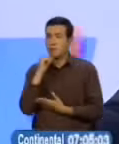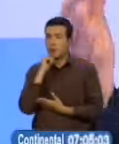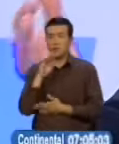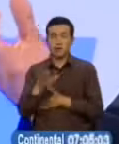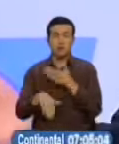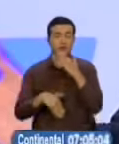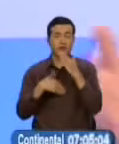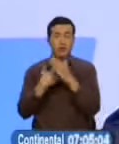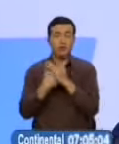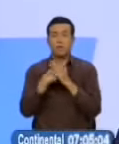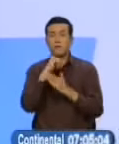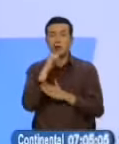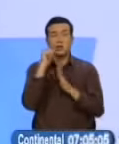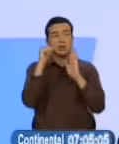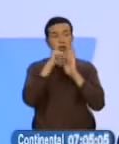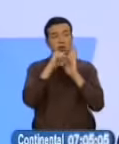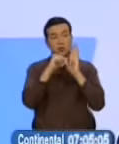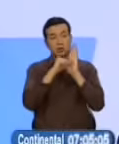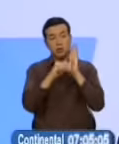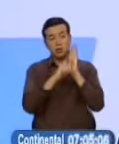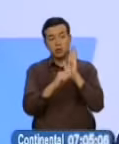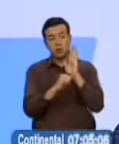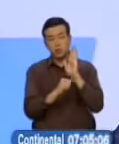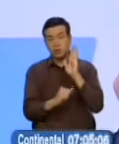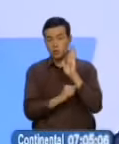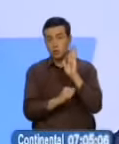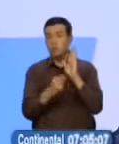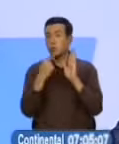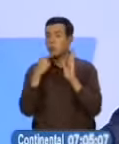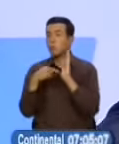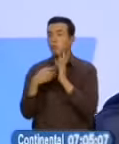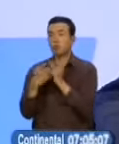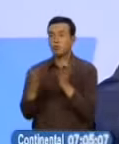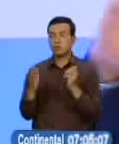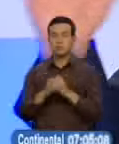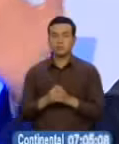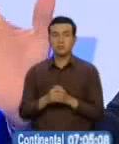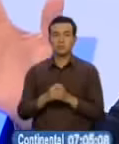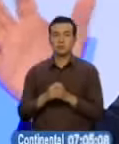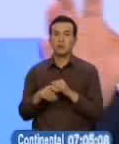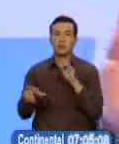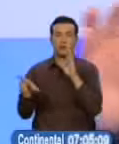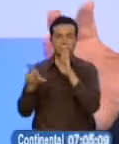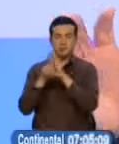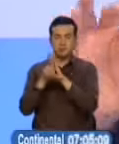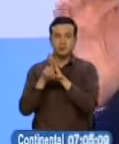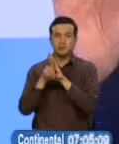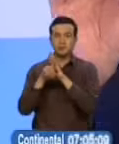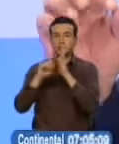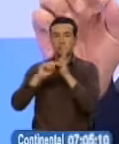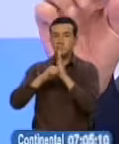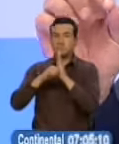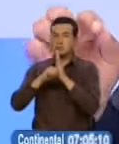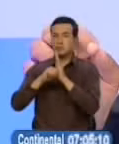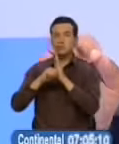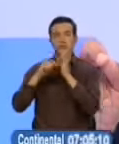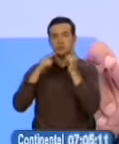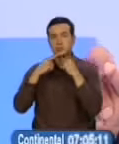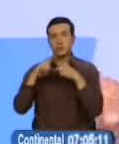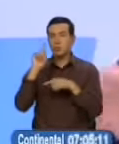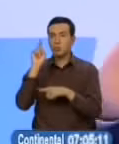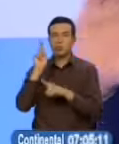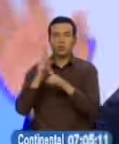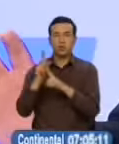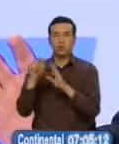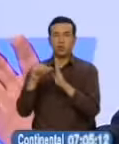todos los otros artículos que contiene ese reglamento. Es decir, al parecer, la normativa de la Contraloría se remite a un solo